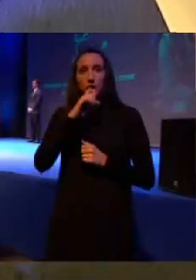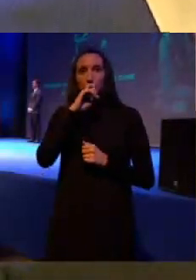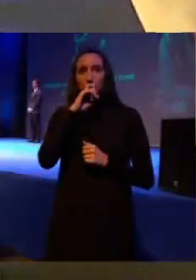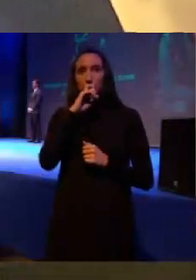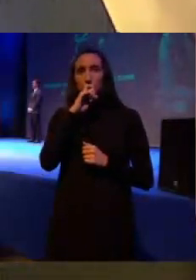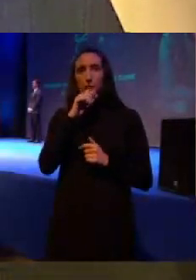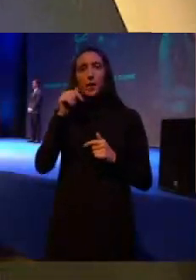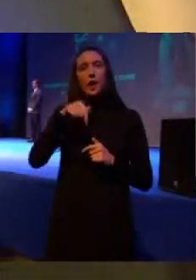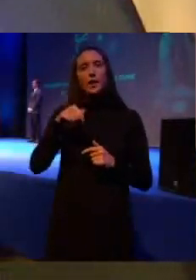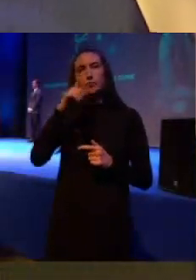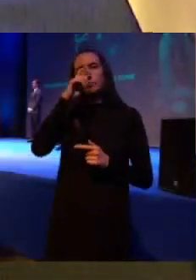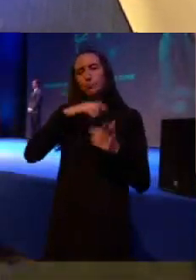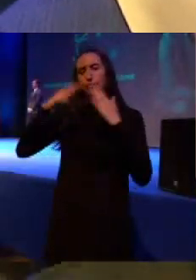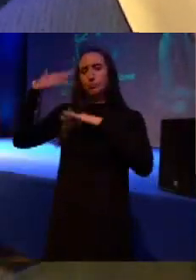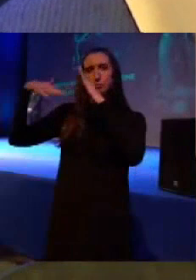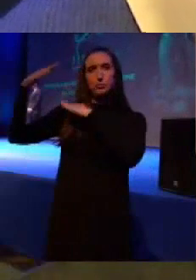en el que hace muchos años